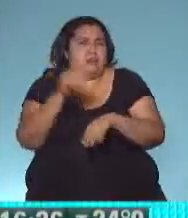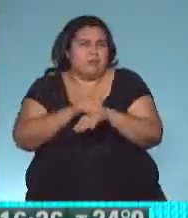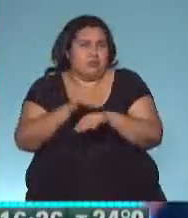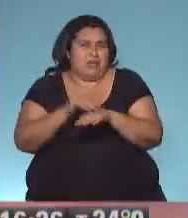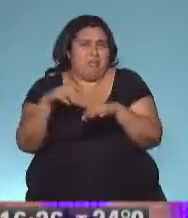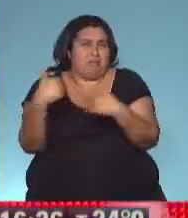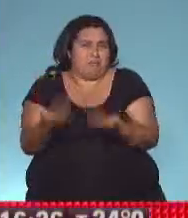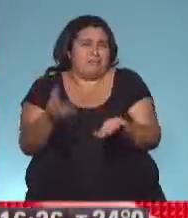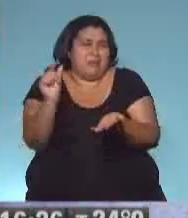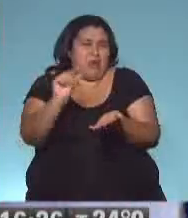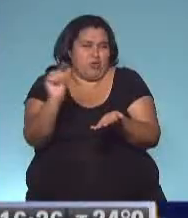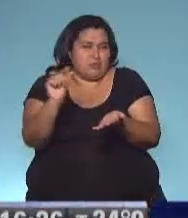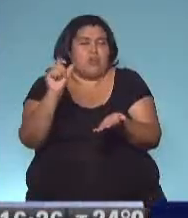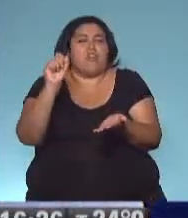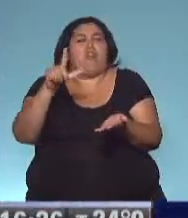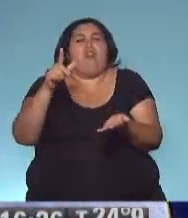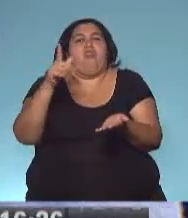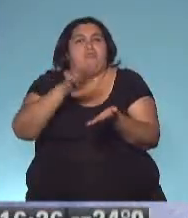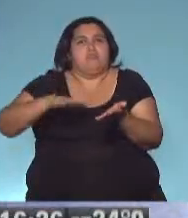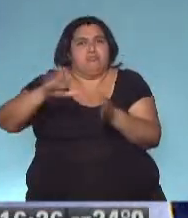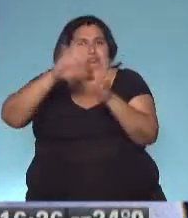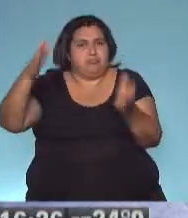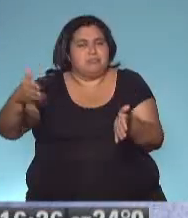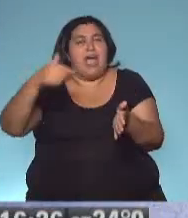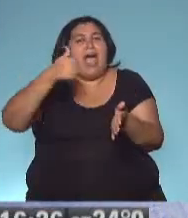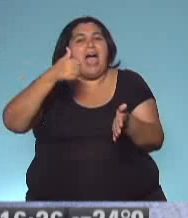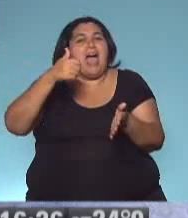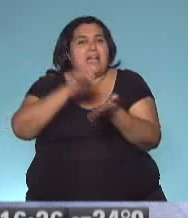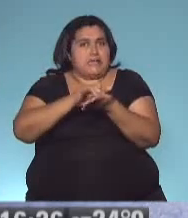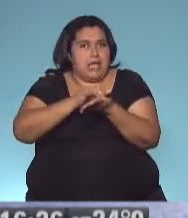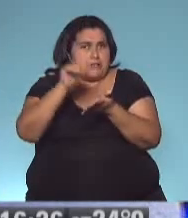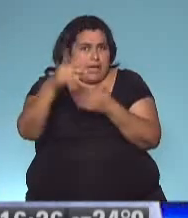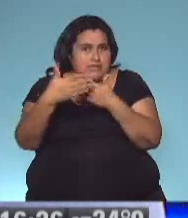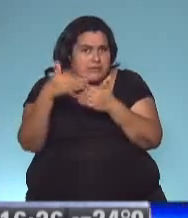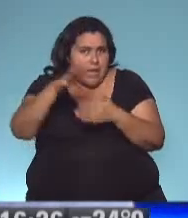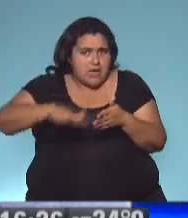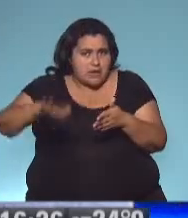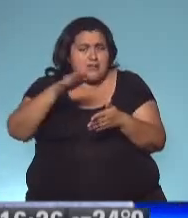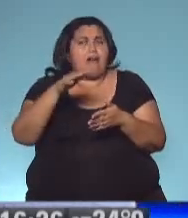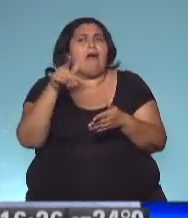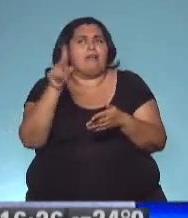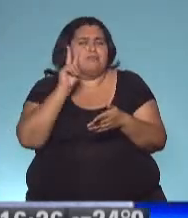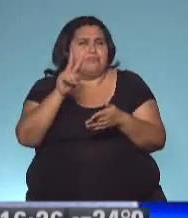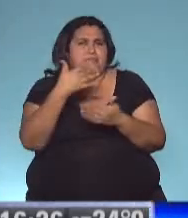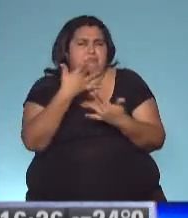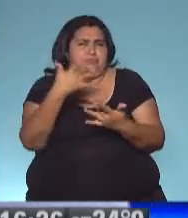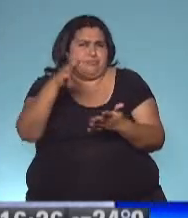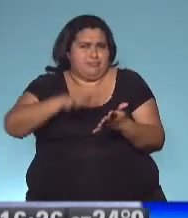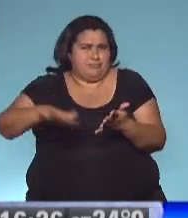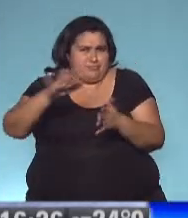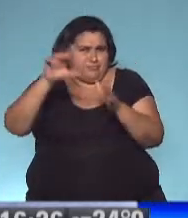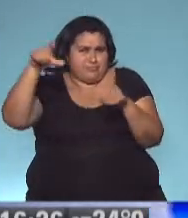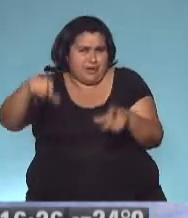que entre paréntesis es uno de los mejores del mundo, sin como duda. No le tenemos que tener envidia a nadie, a ninguna federación en el